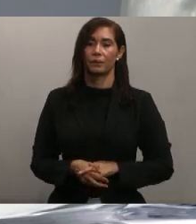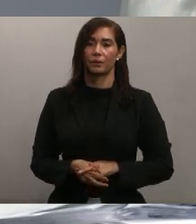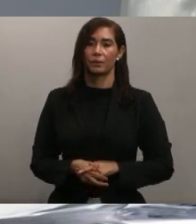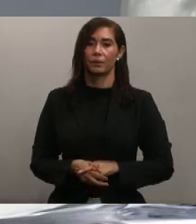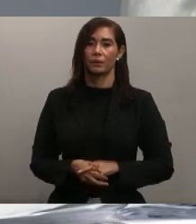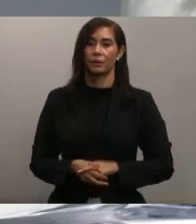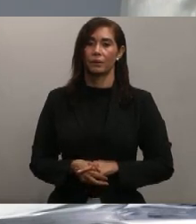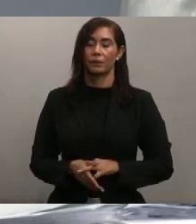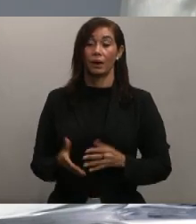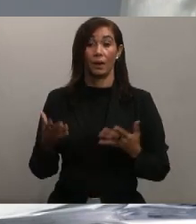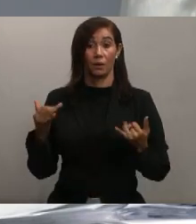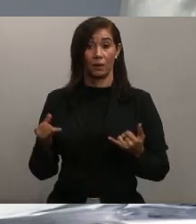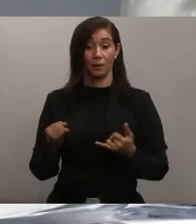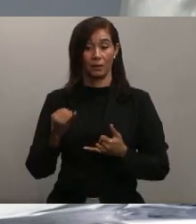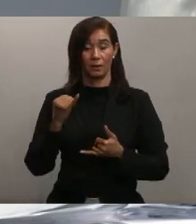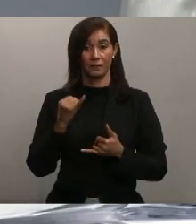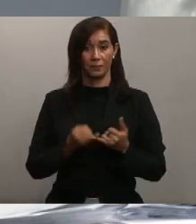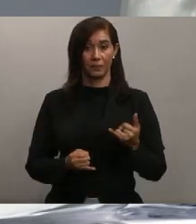Finalmente,